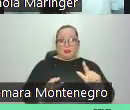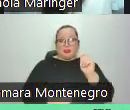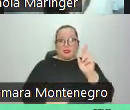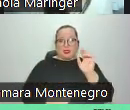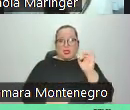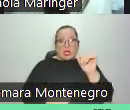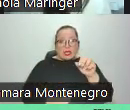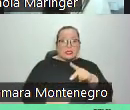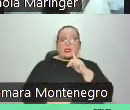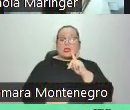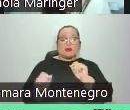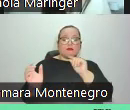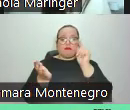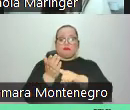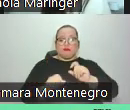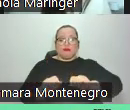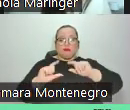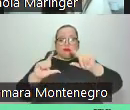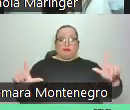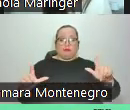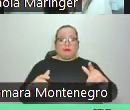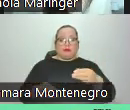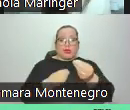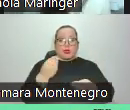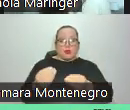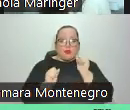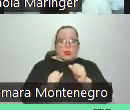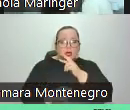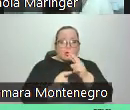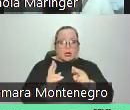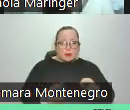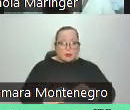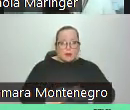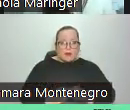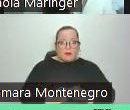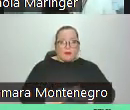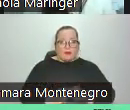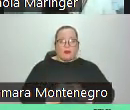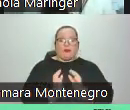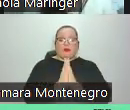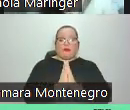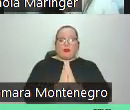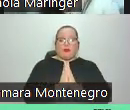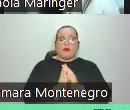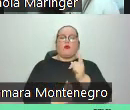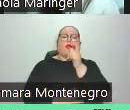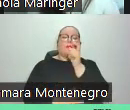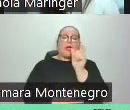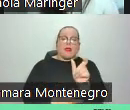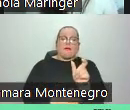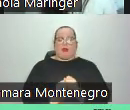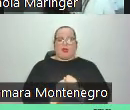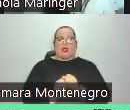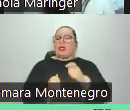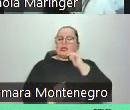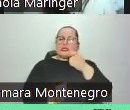y también lo puse yo, para que puedan contestar ahí en una palabra o concepto. ¿Qué les pareció esta